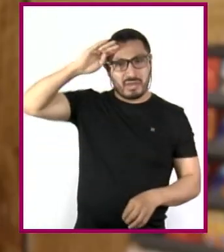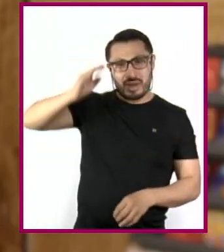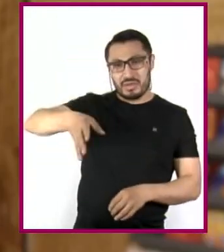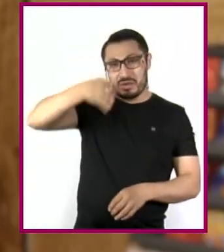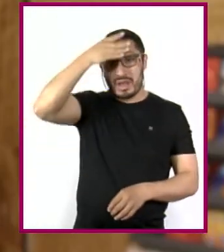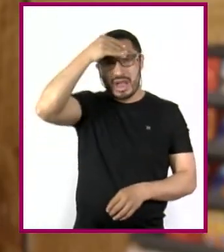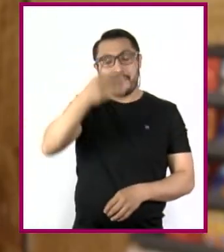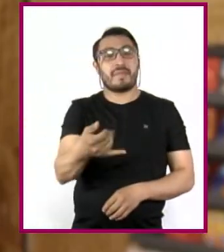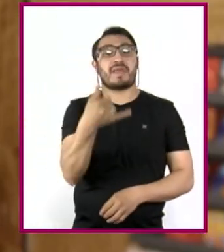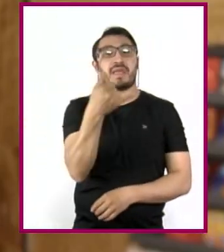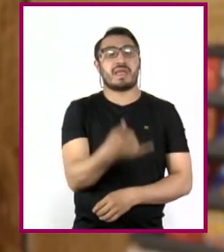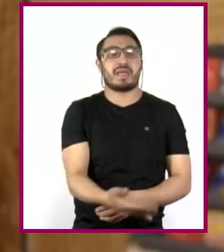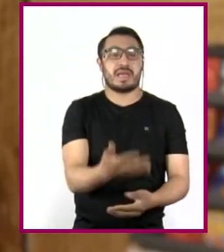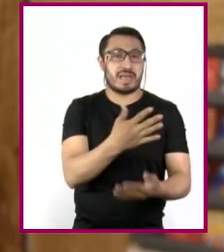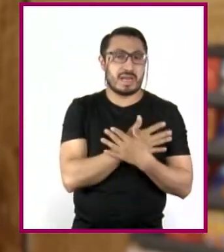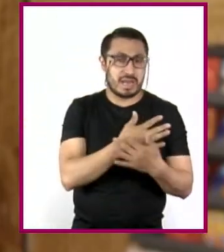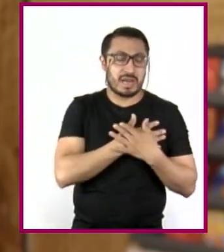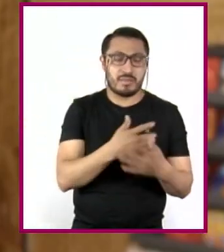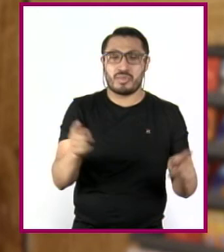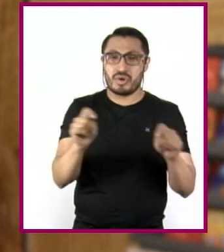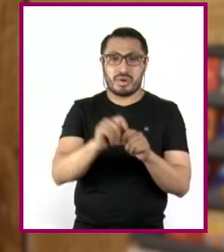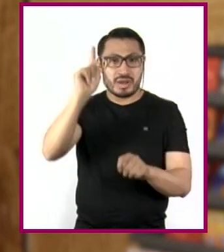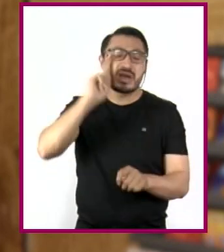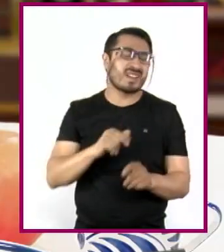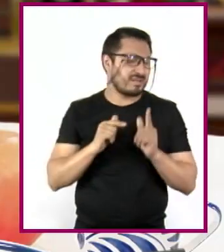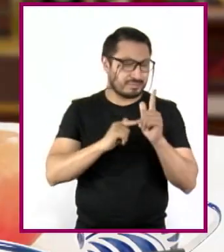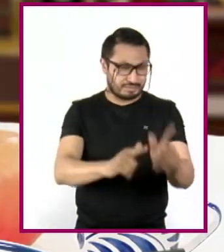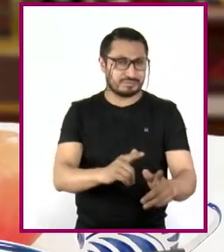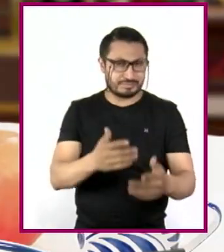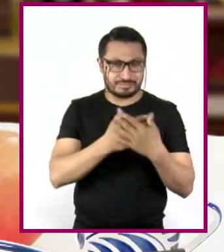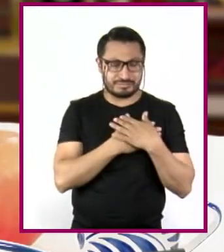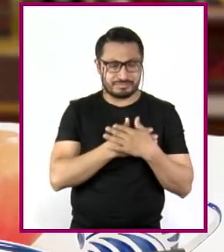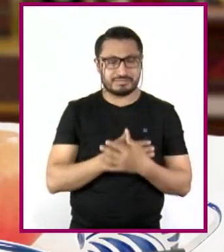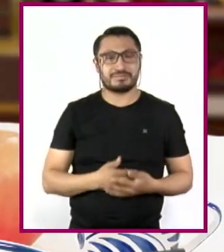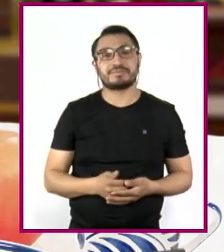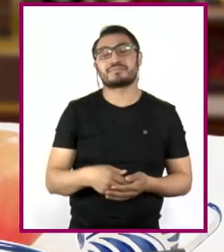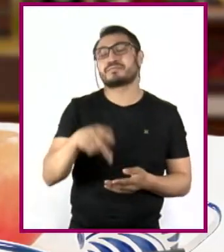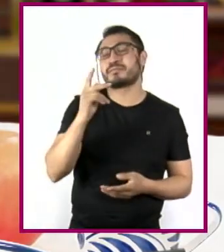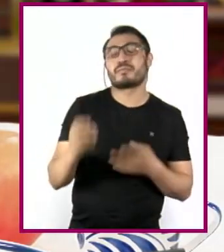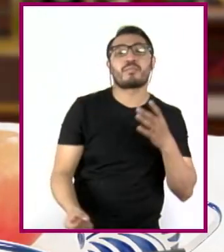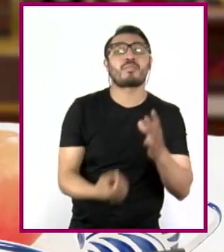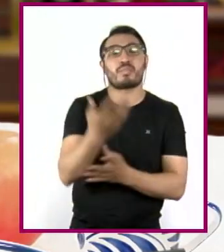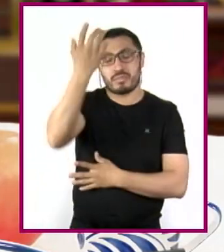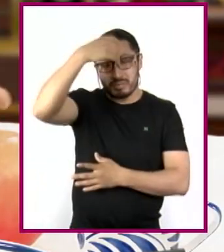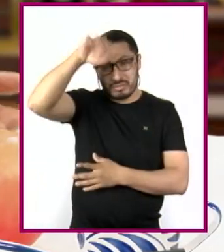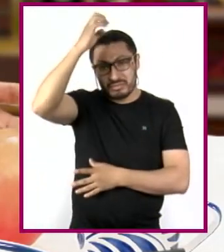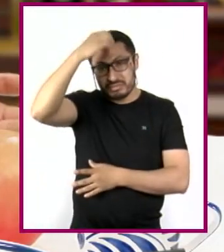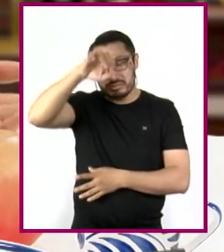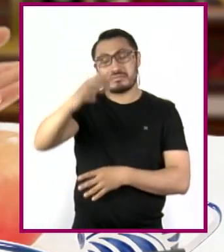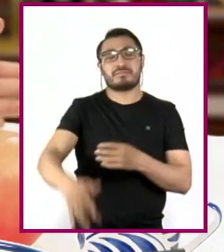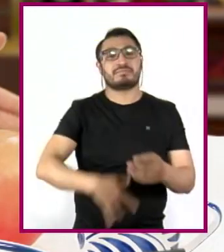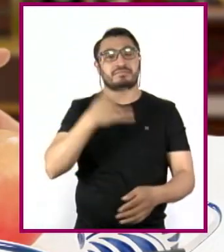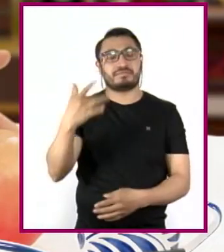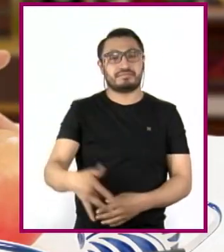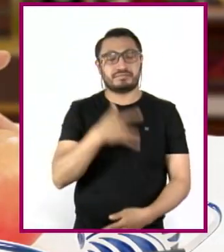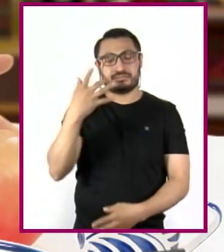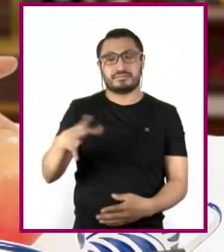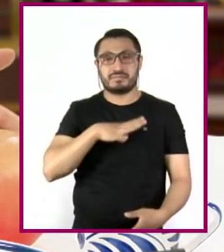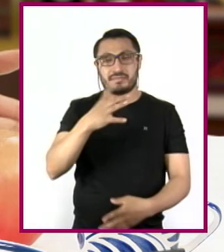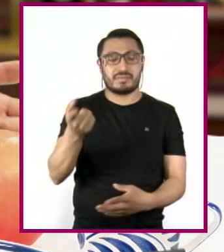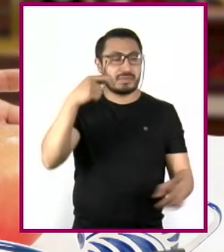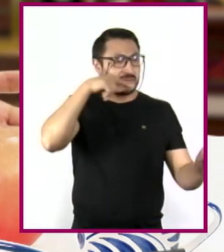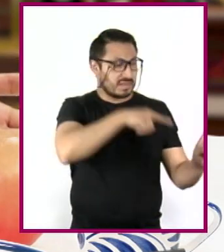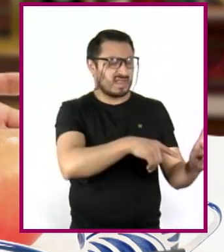aprendido, e incluso el amor que le tengo a mi tía Irma continuará. Pero las nuevas experiencias y sentimientos que tenga tu